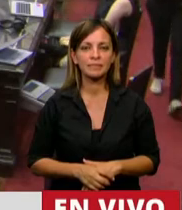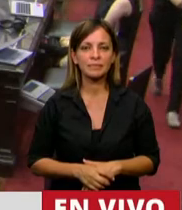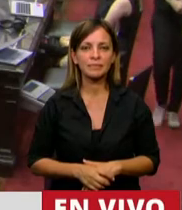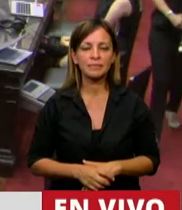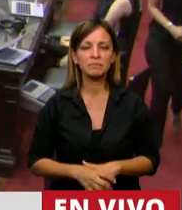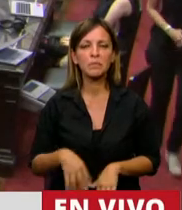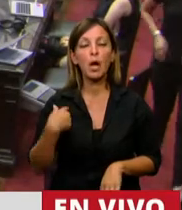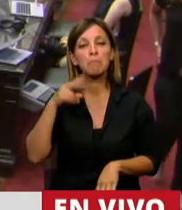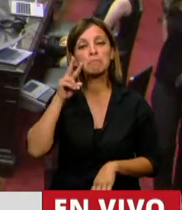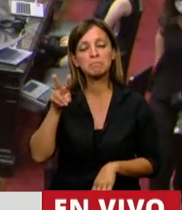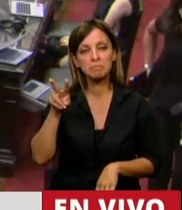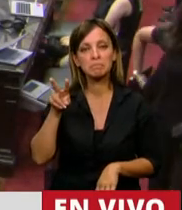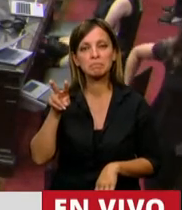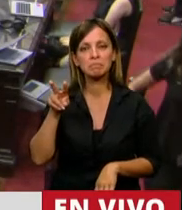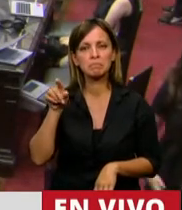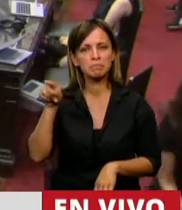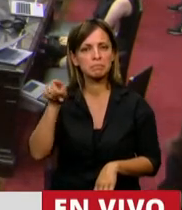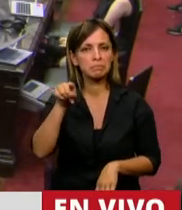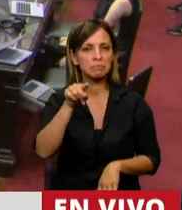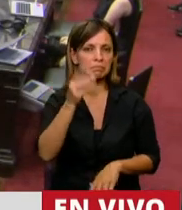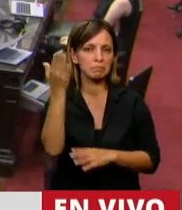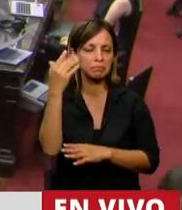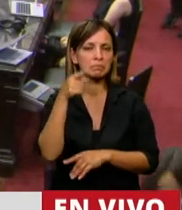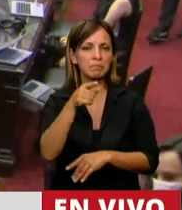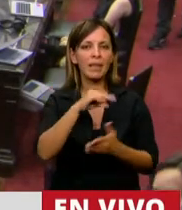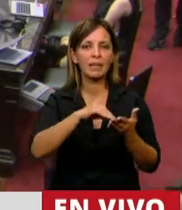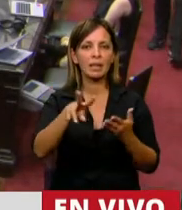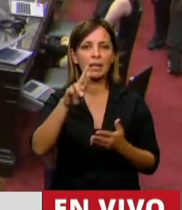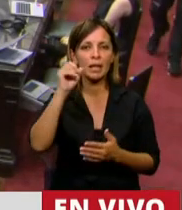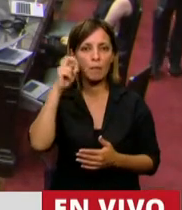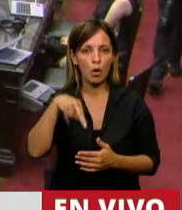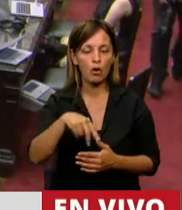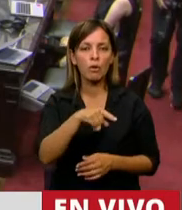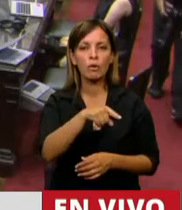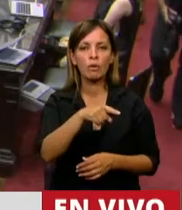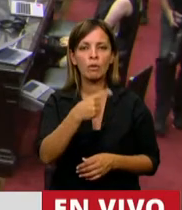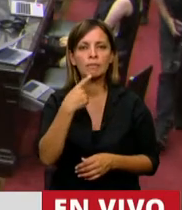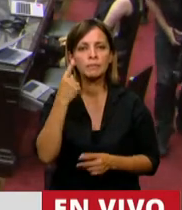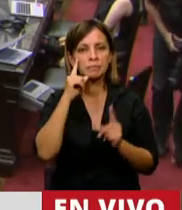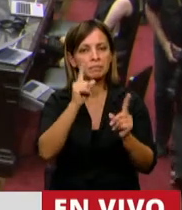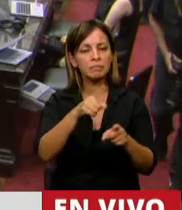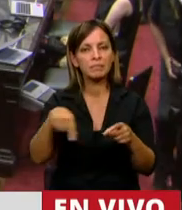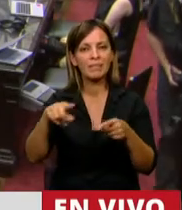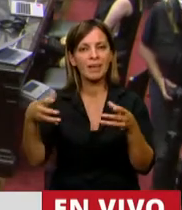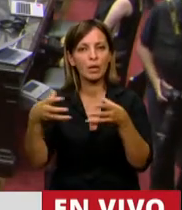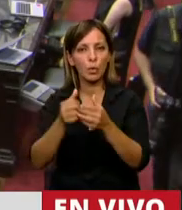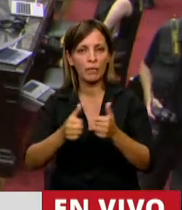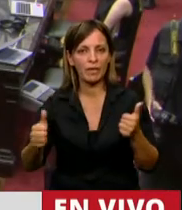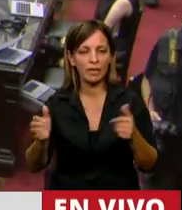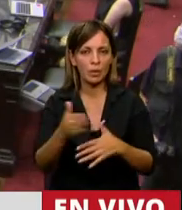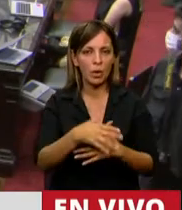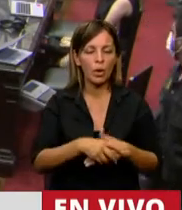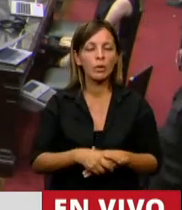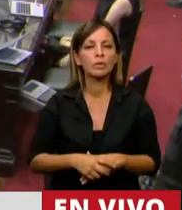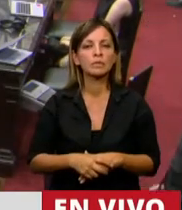Recién escuchaba la exposición de los bloques y el diputado Ramón le hacía un reconocimiento al frente de todos